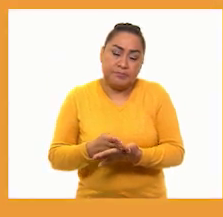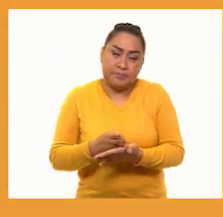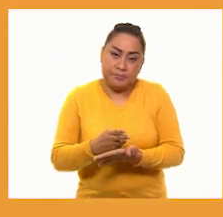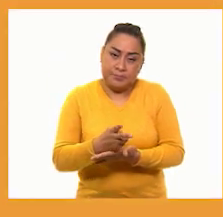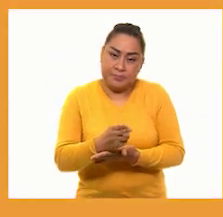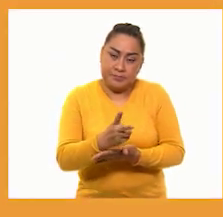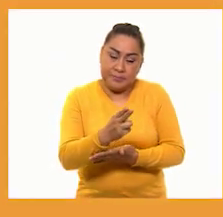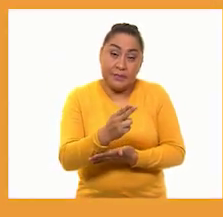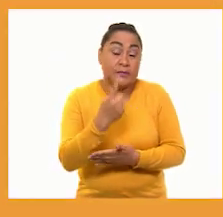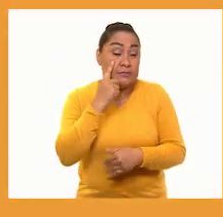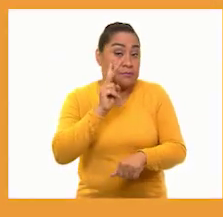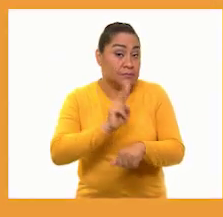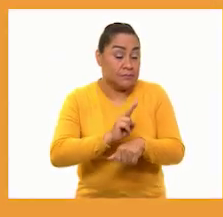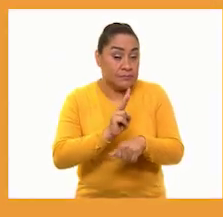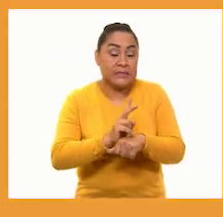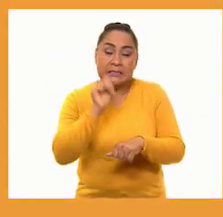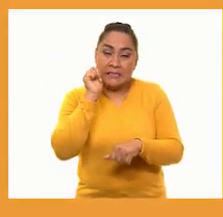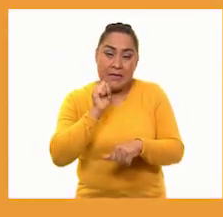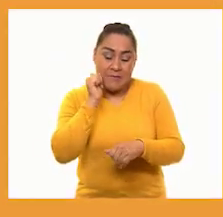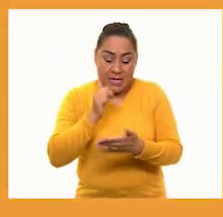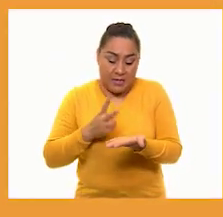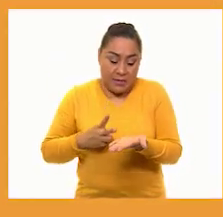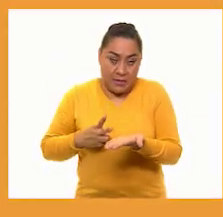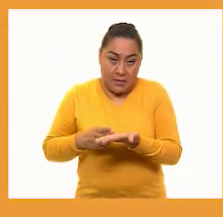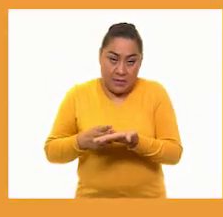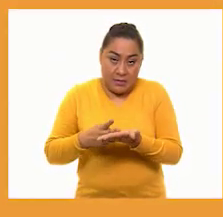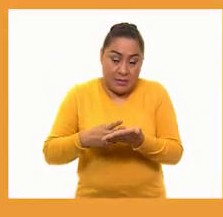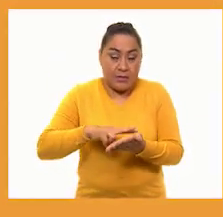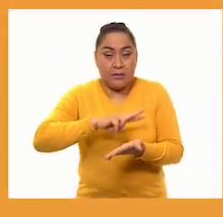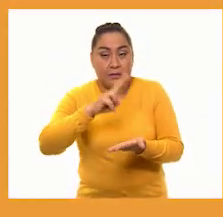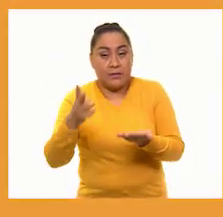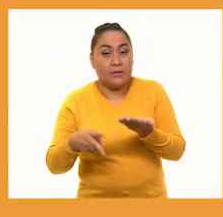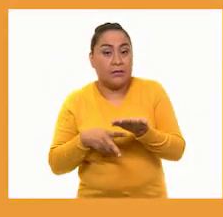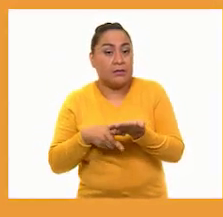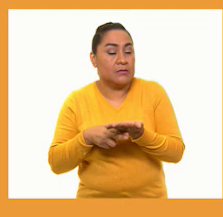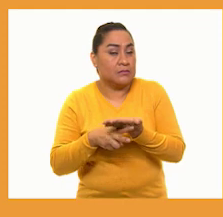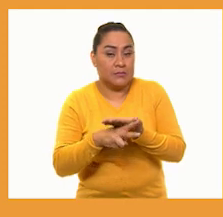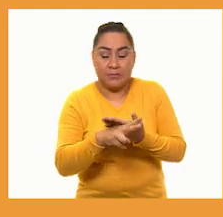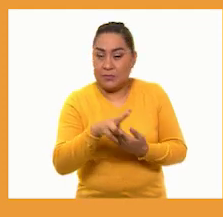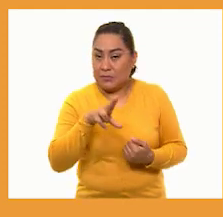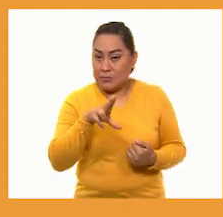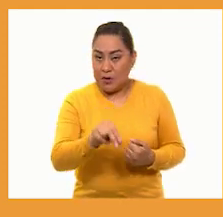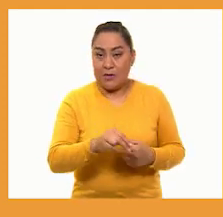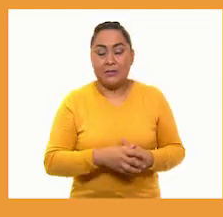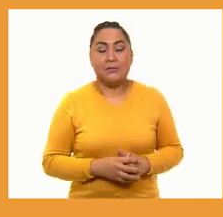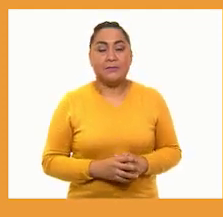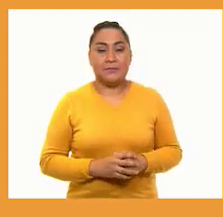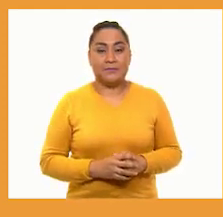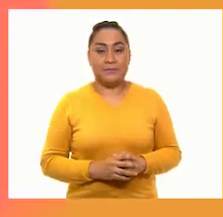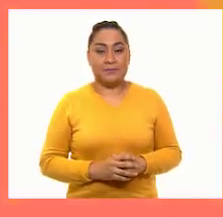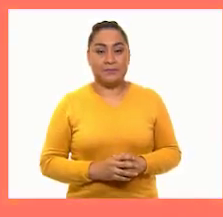marcaste. Asegúrate de cortar por fuera de la playera. No introduzcas las tijeras en ella.